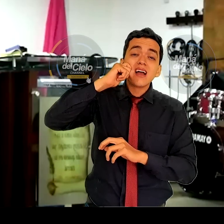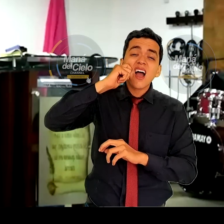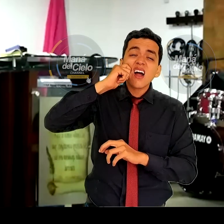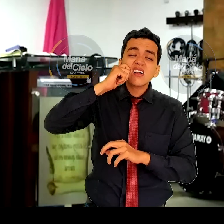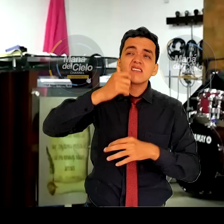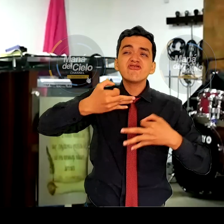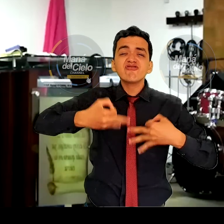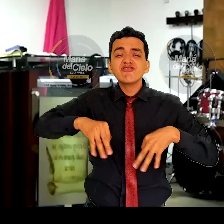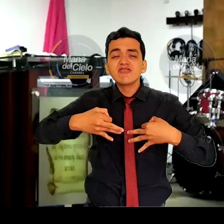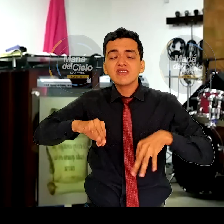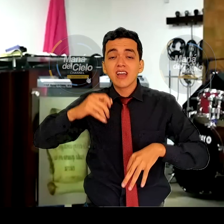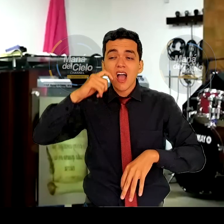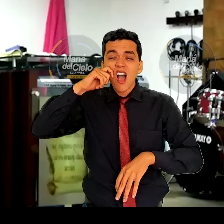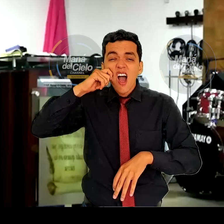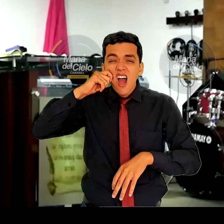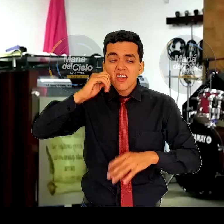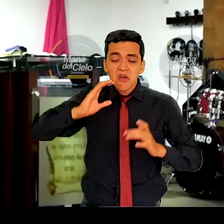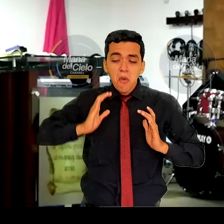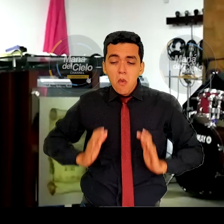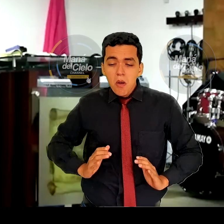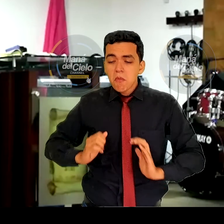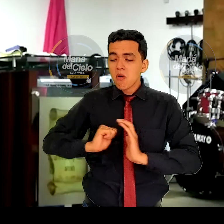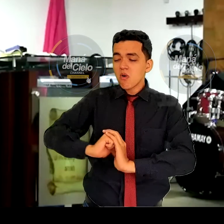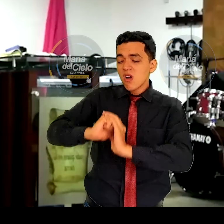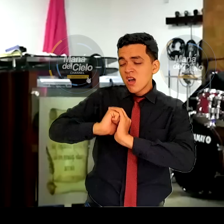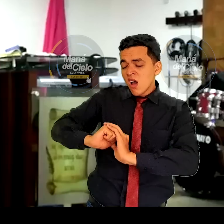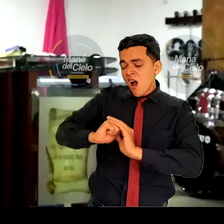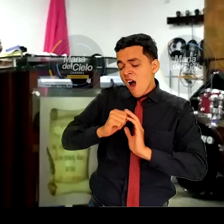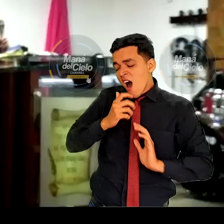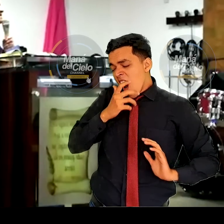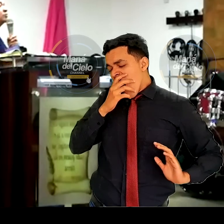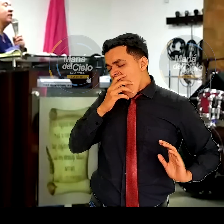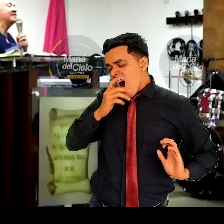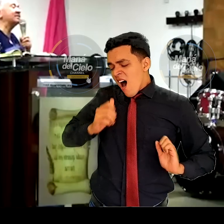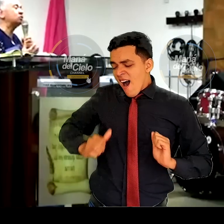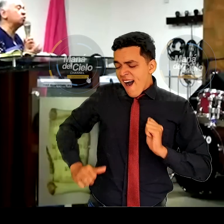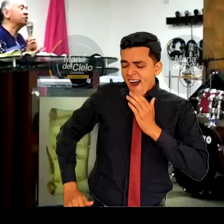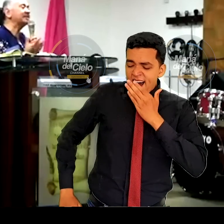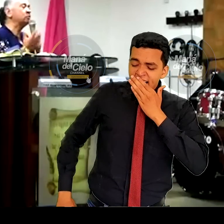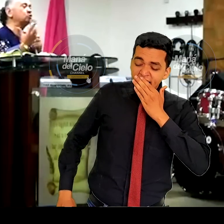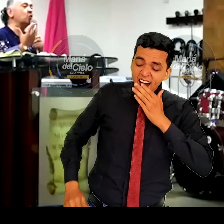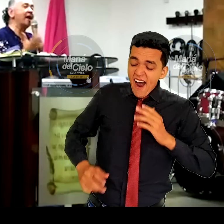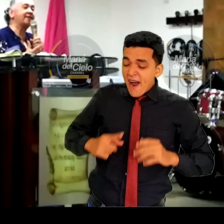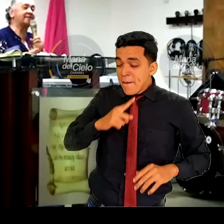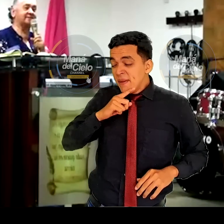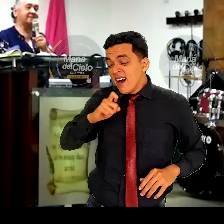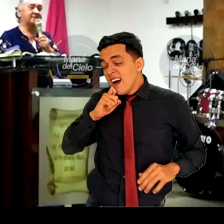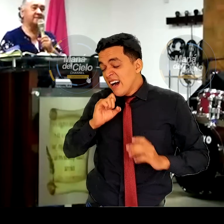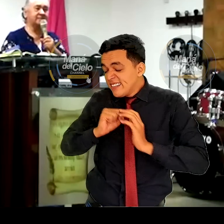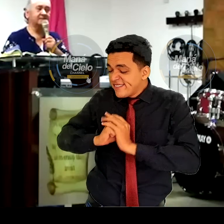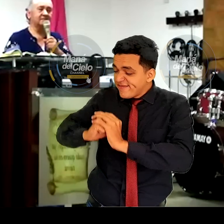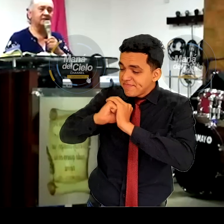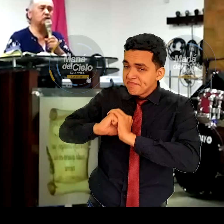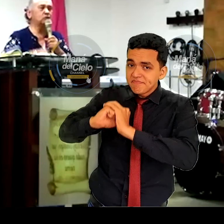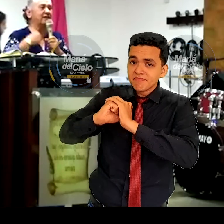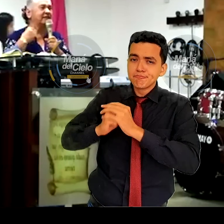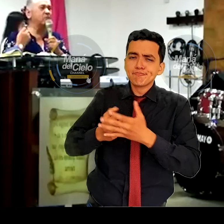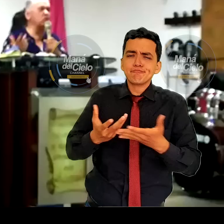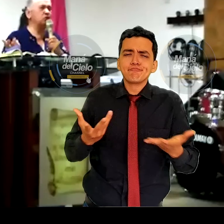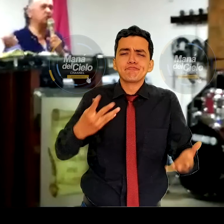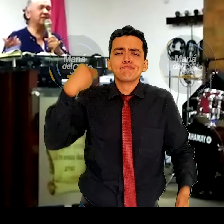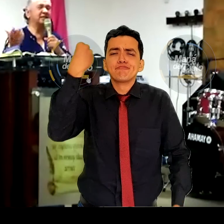carne. Eso es lo que produce. Por eso es que están pasando tantas cosas en los hogares, en